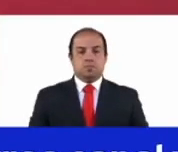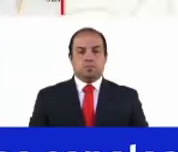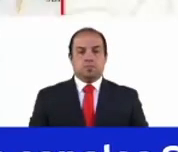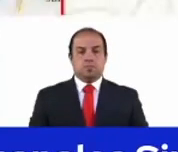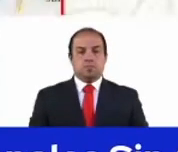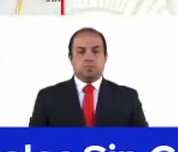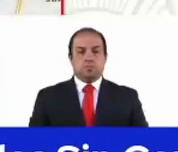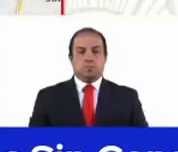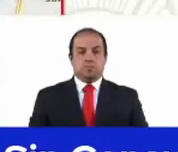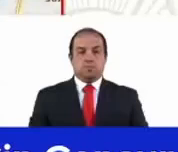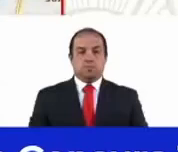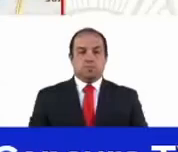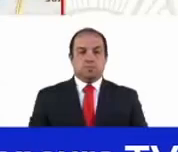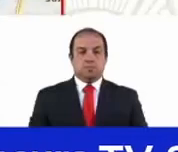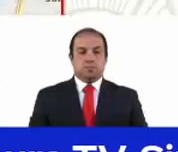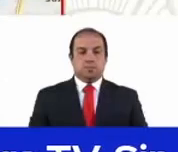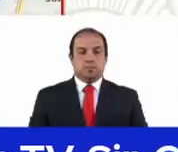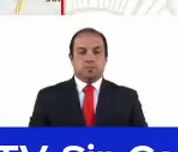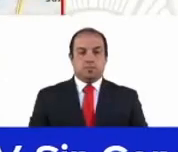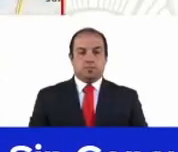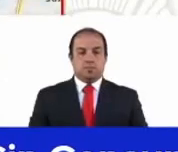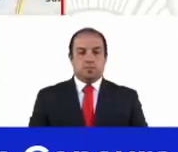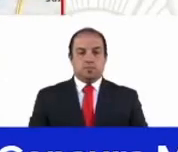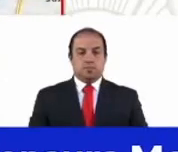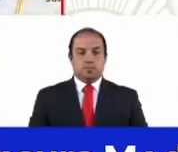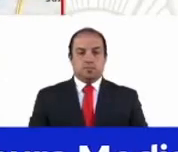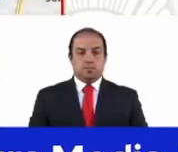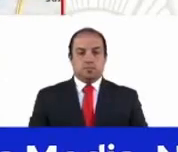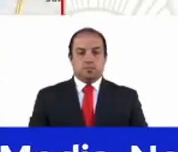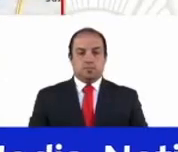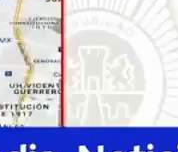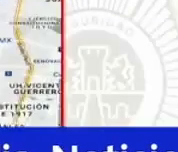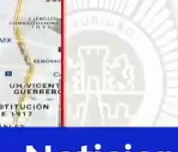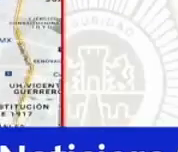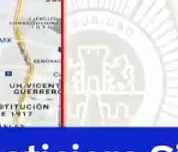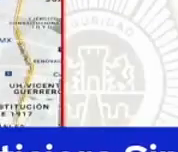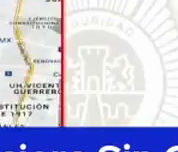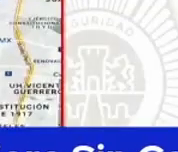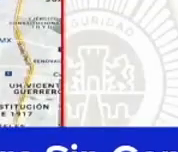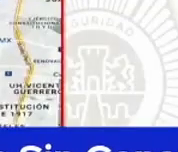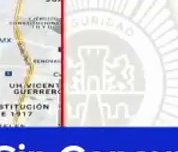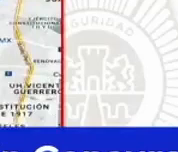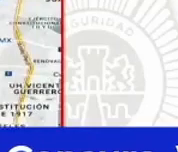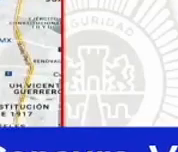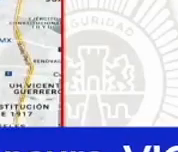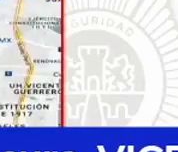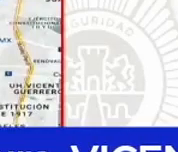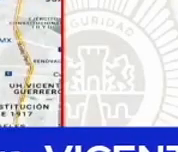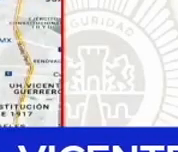que ya hemos visto que gracias a esas actividades, como es, por ejemplo, la extorsión